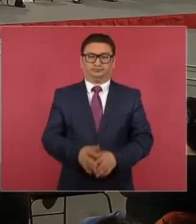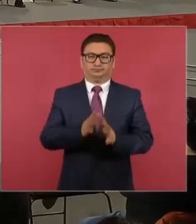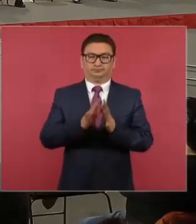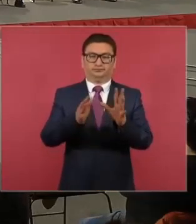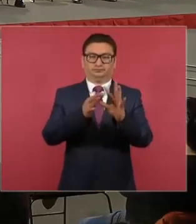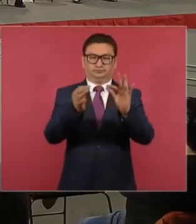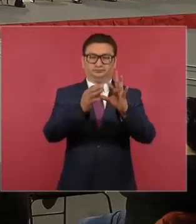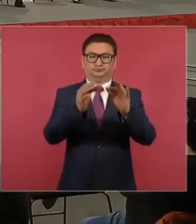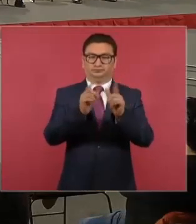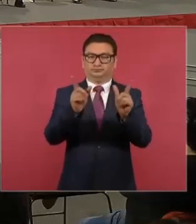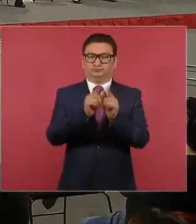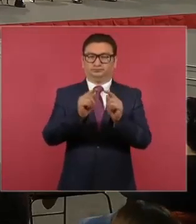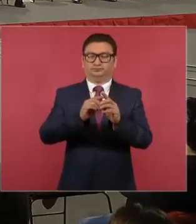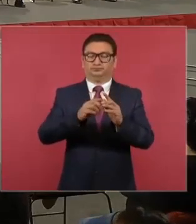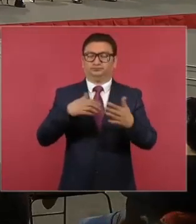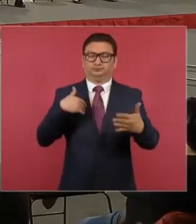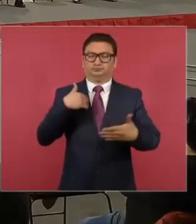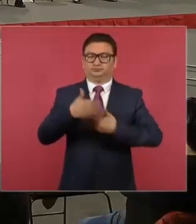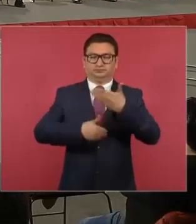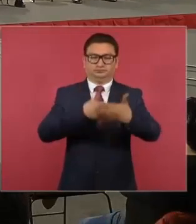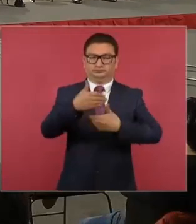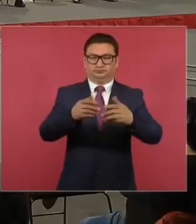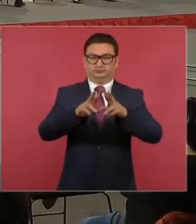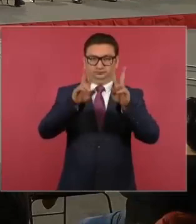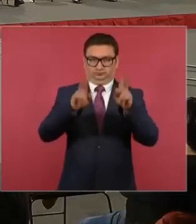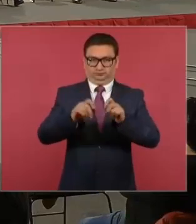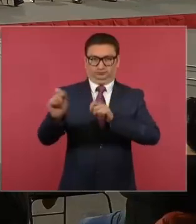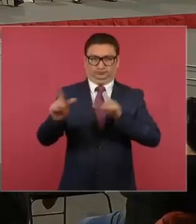ponencia del tema de los avances. Siguiente, por favor.